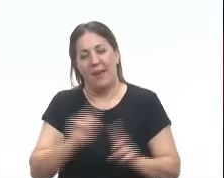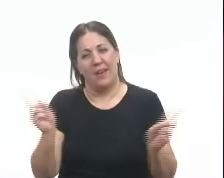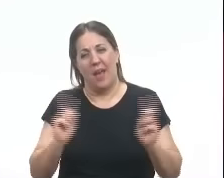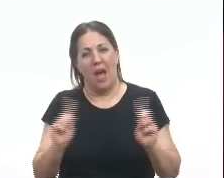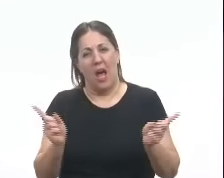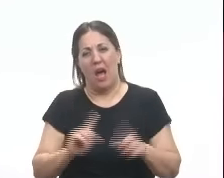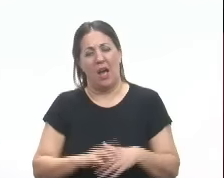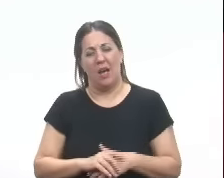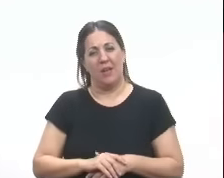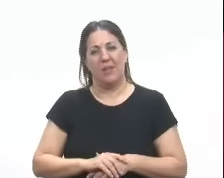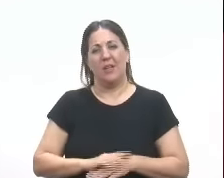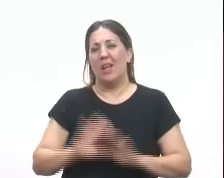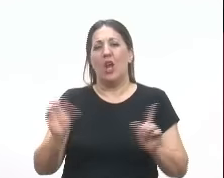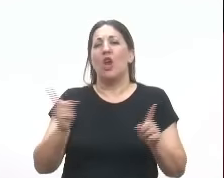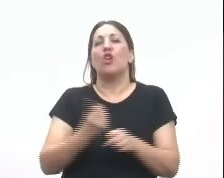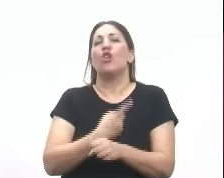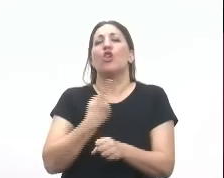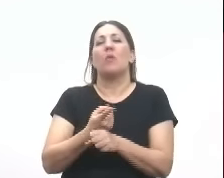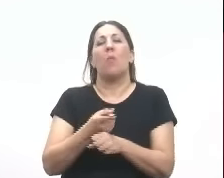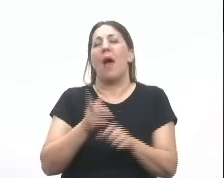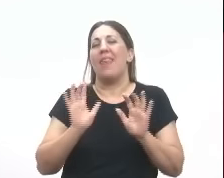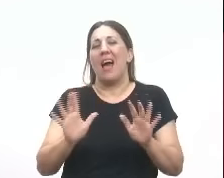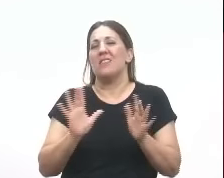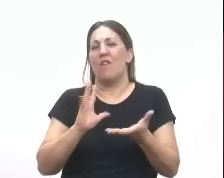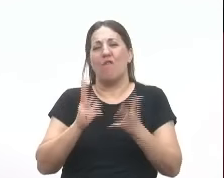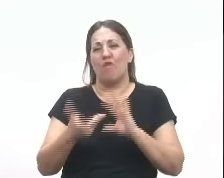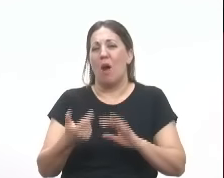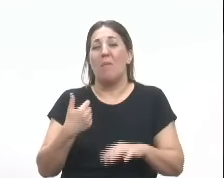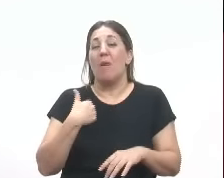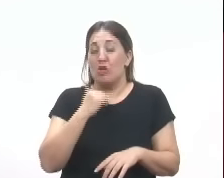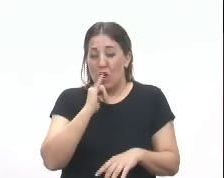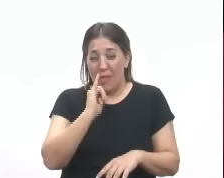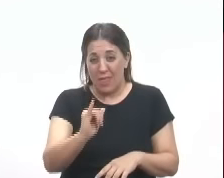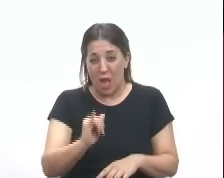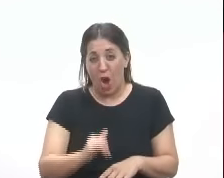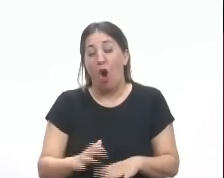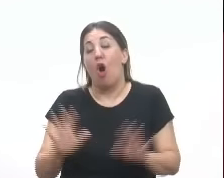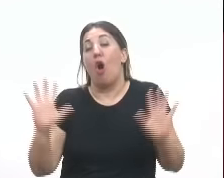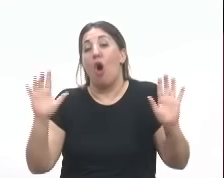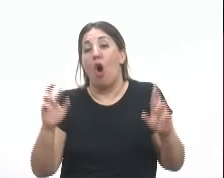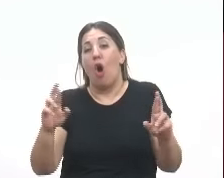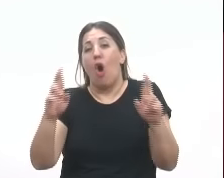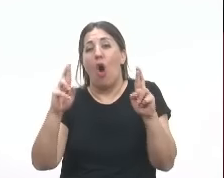No se puede actuar de esta forma. Y yo les digo, ojalá